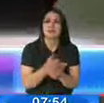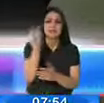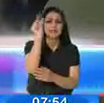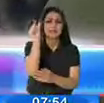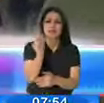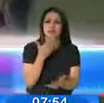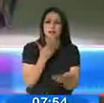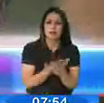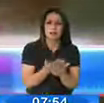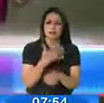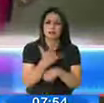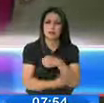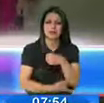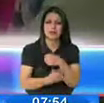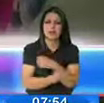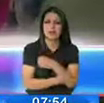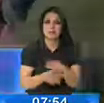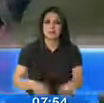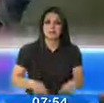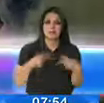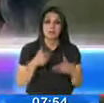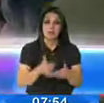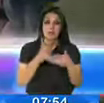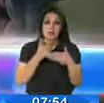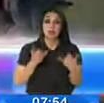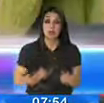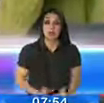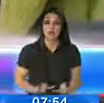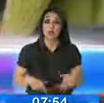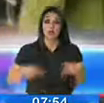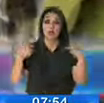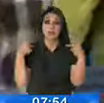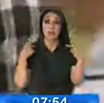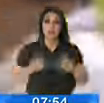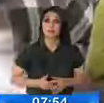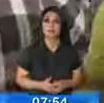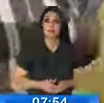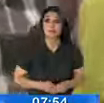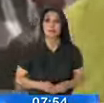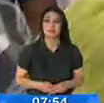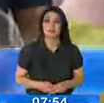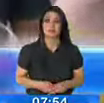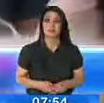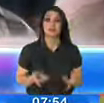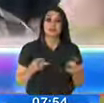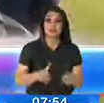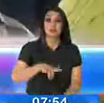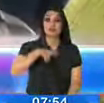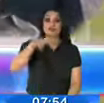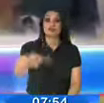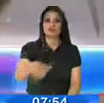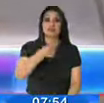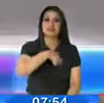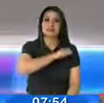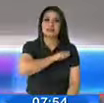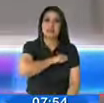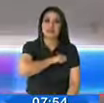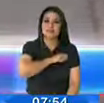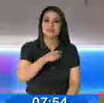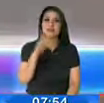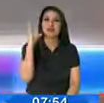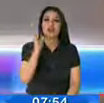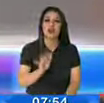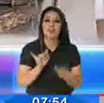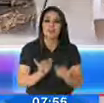porque es todo lo que me ha ayudado a ser lo que soy ahora. En este vuelo proveniente de España, con conexión en